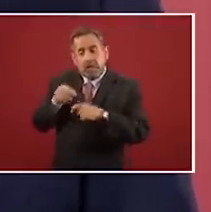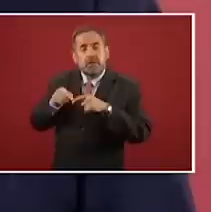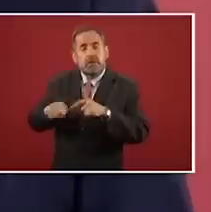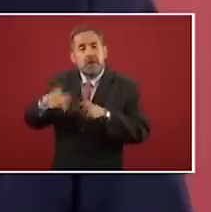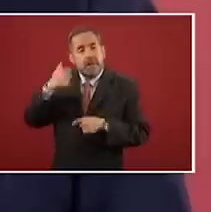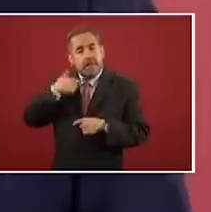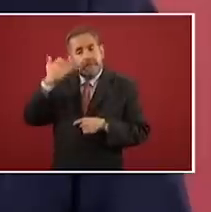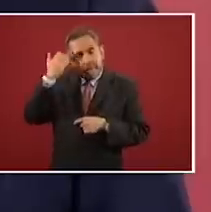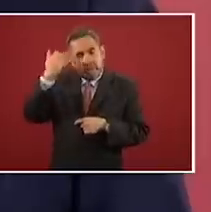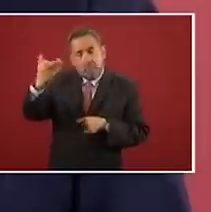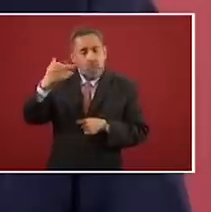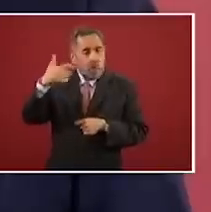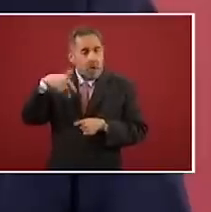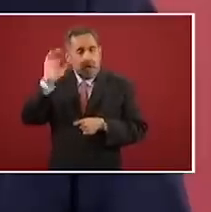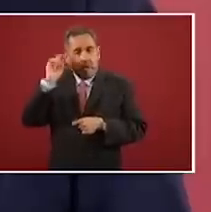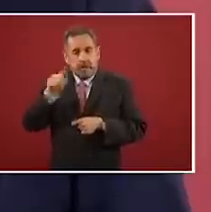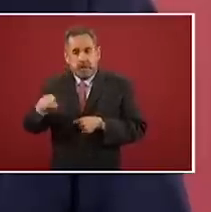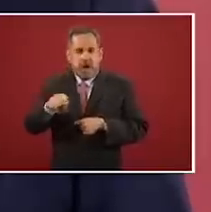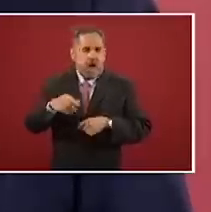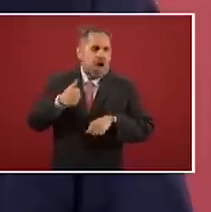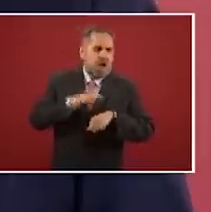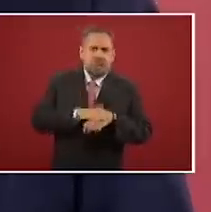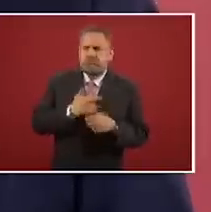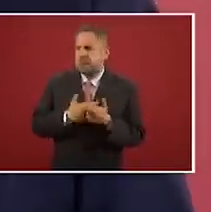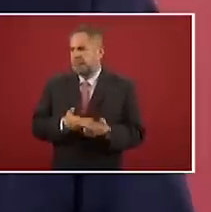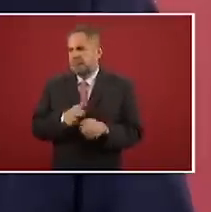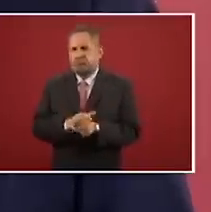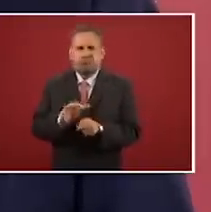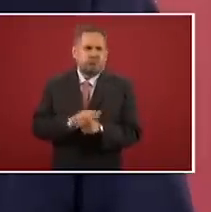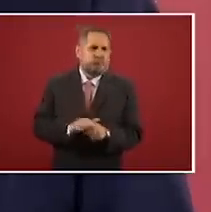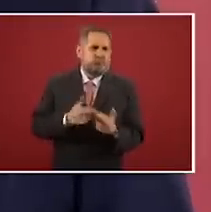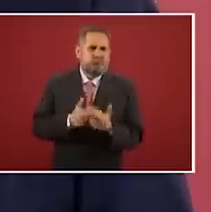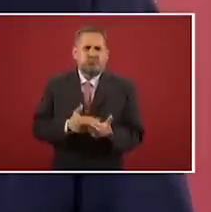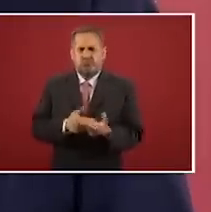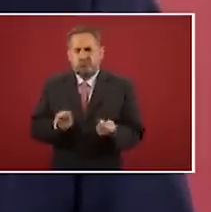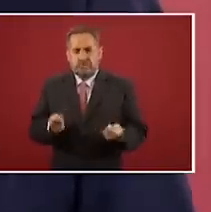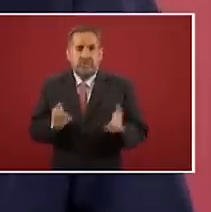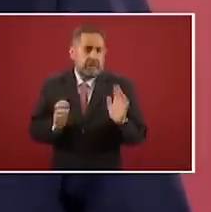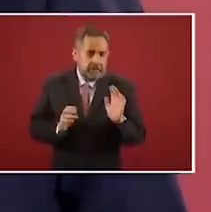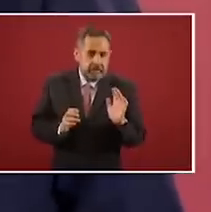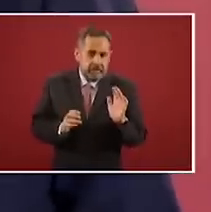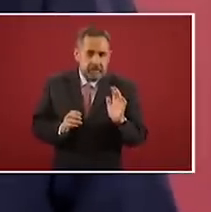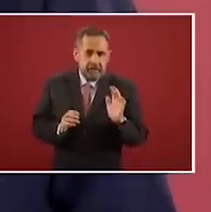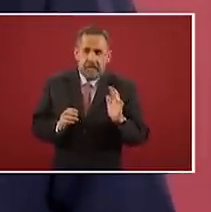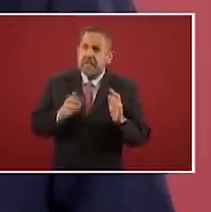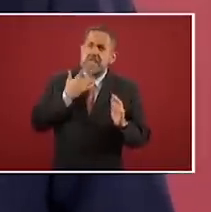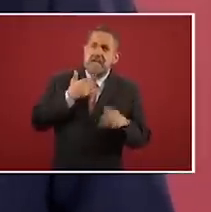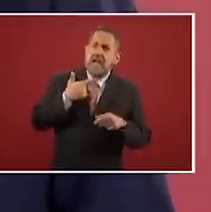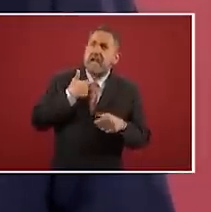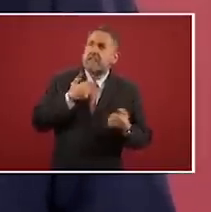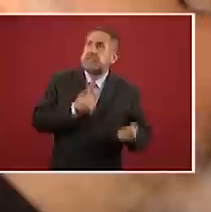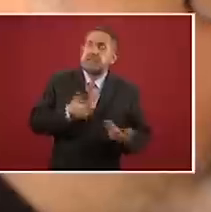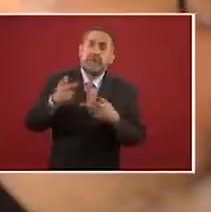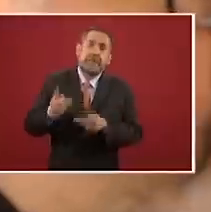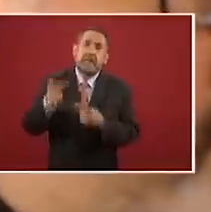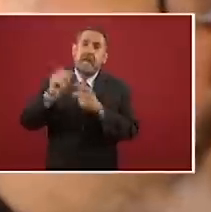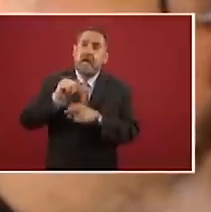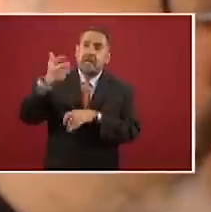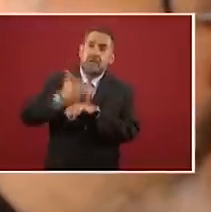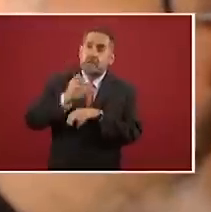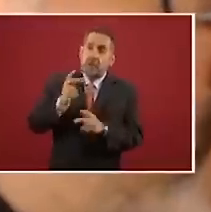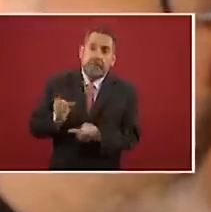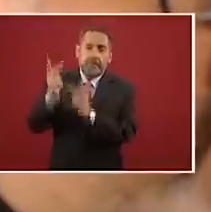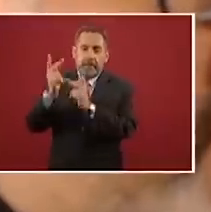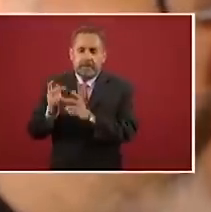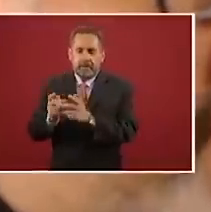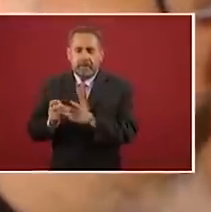cuando se decía que se iba a administrar la abundancia y que íbamos a vender gas a Estados Unidos.